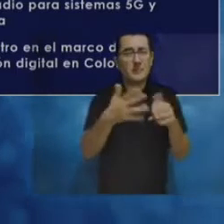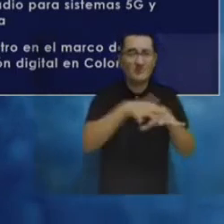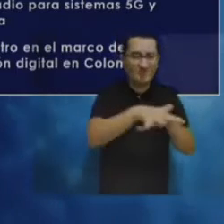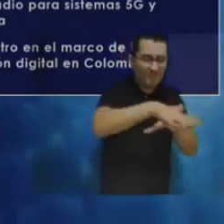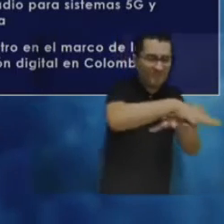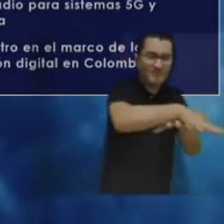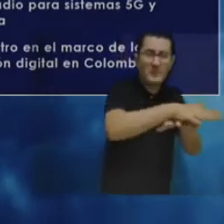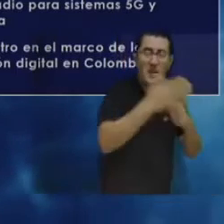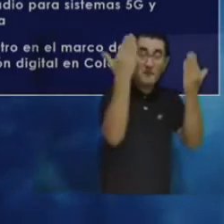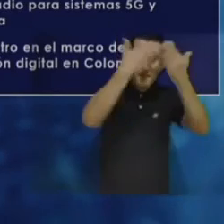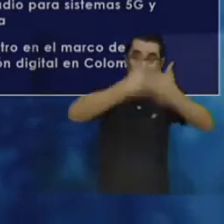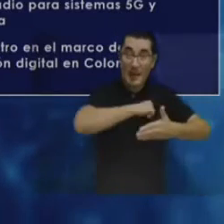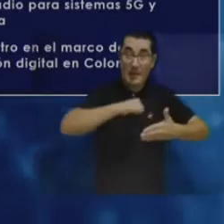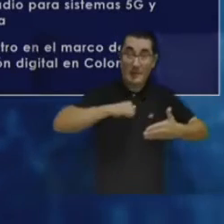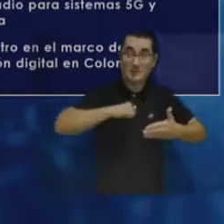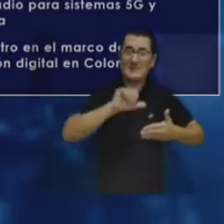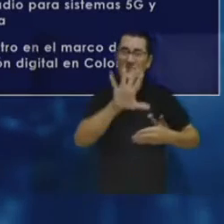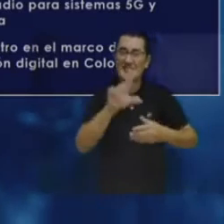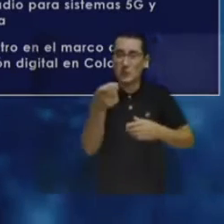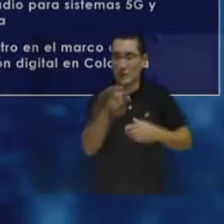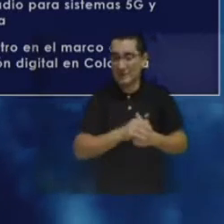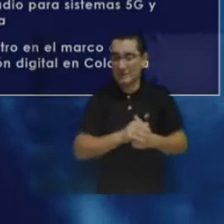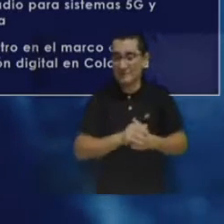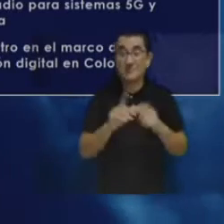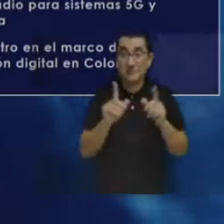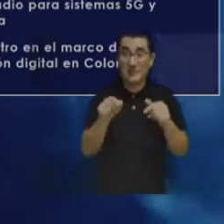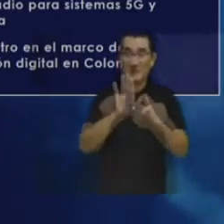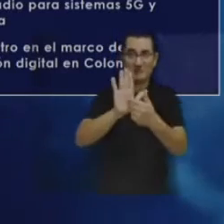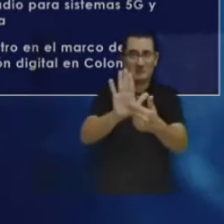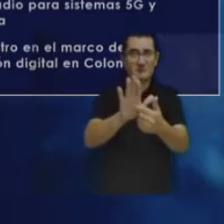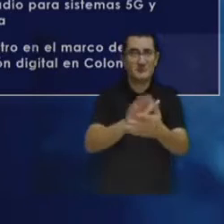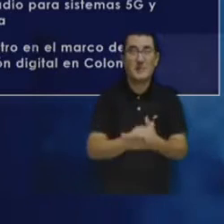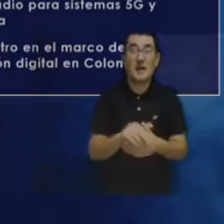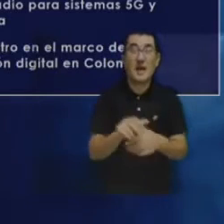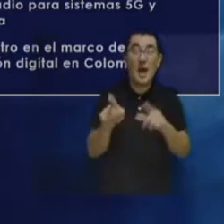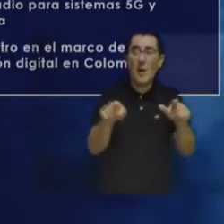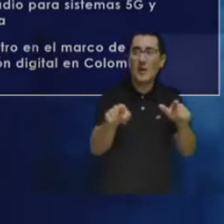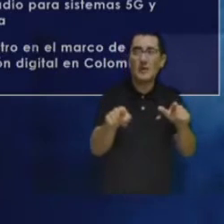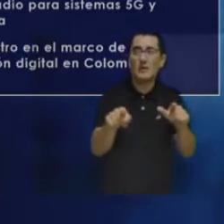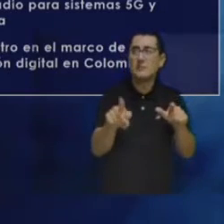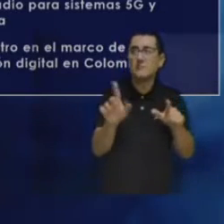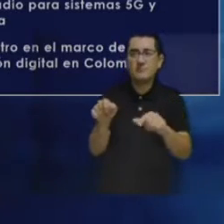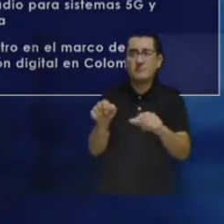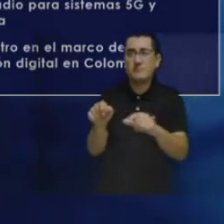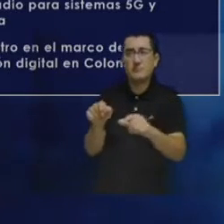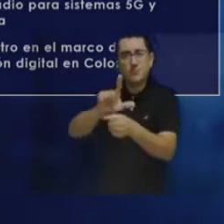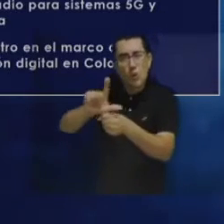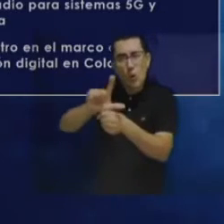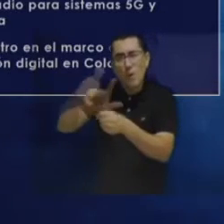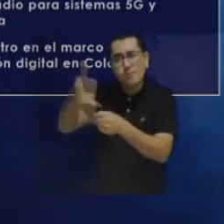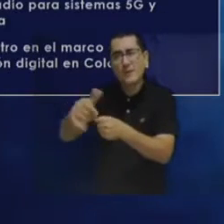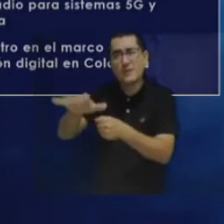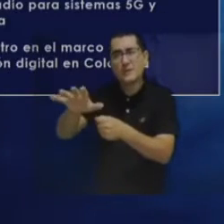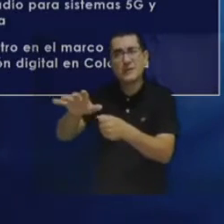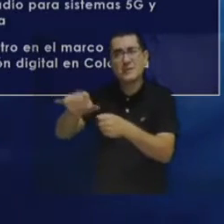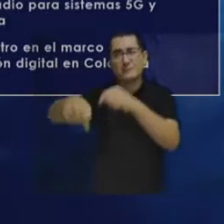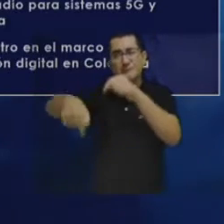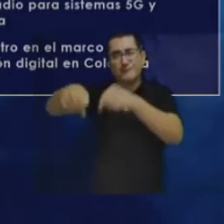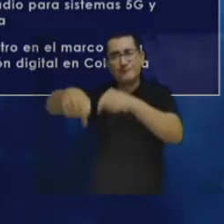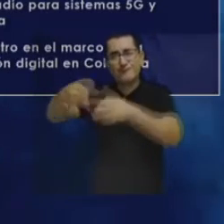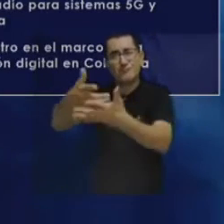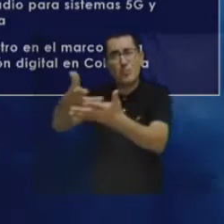el sector de agricultura, y aprovechan el licenciamiento local y gestión de espectro automatizado a través del acceso dinámico al espectro.